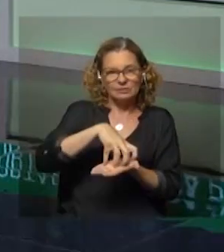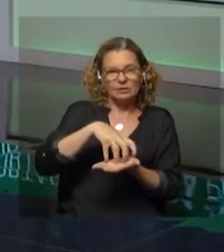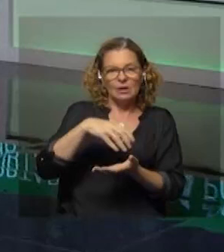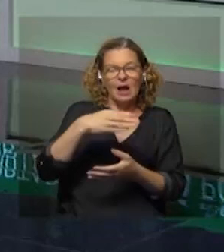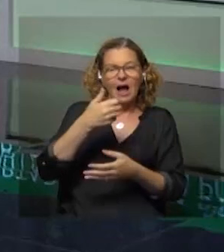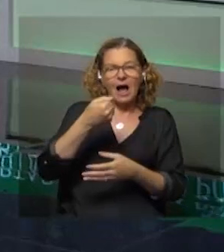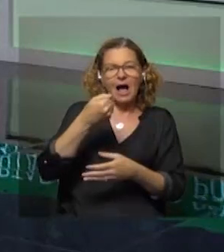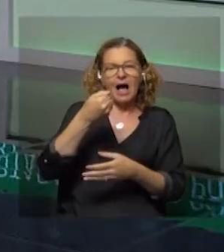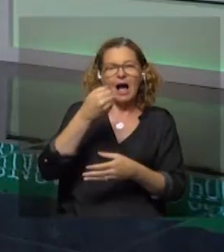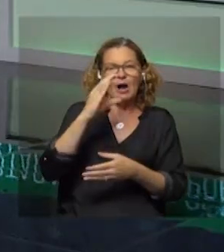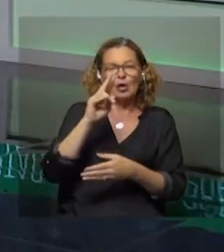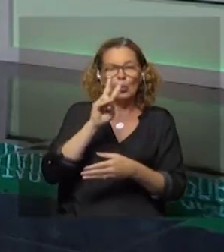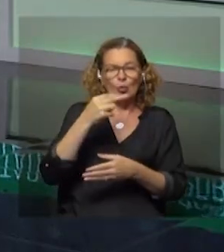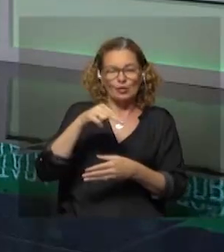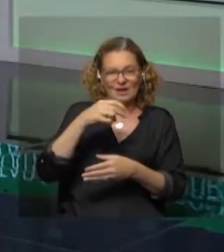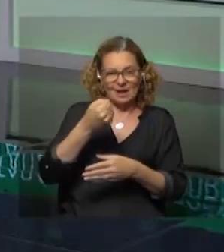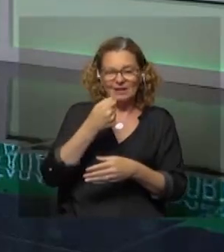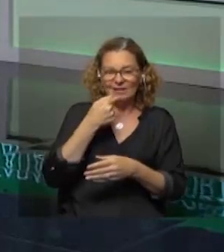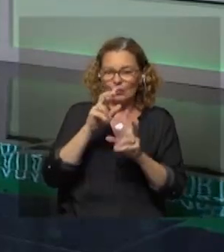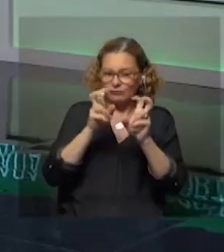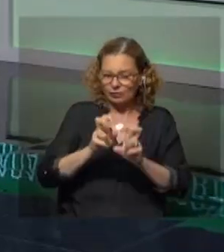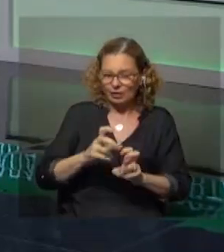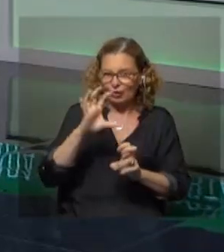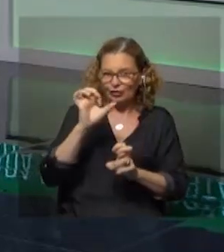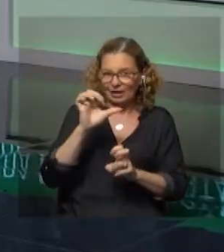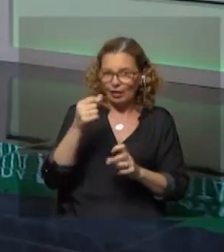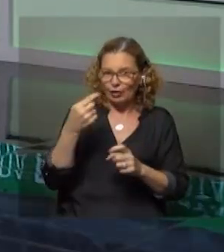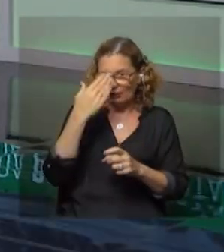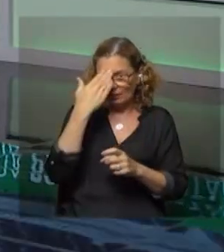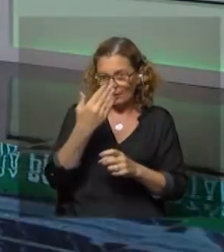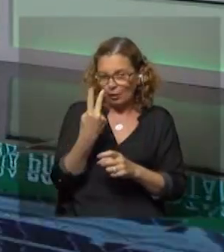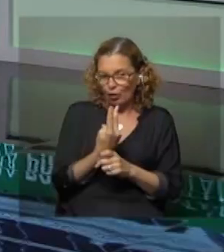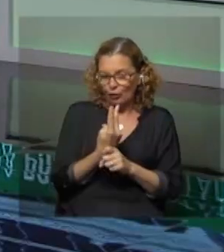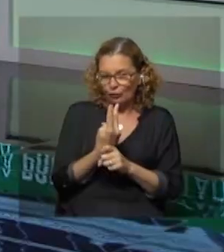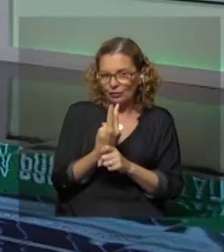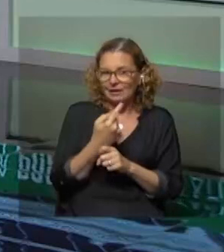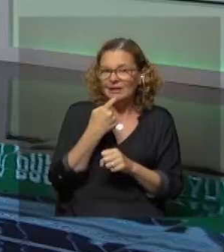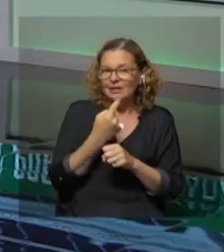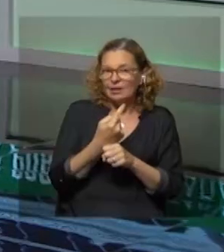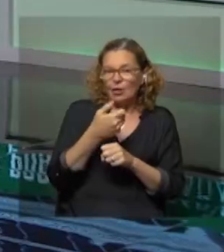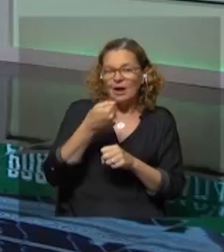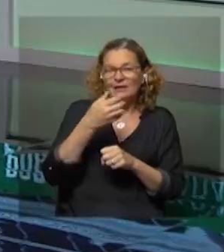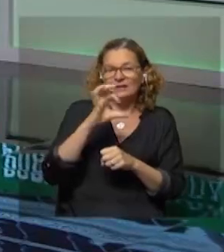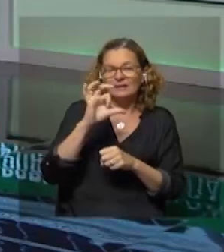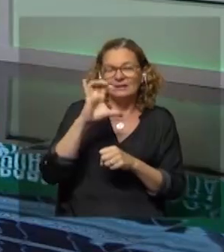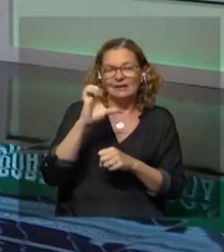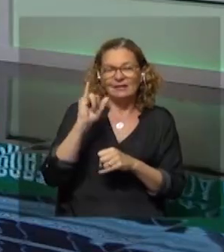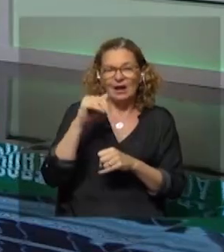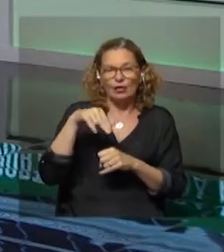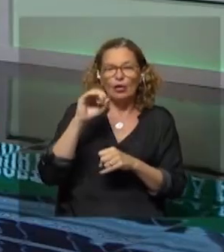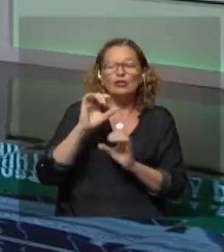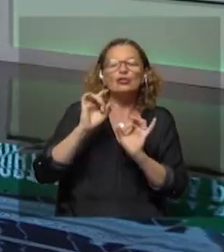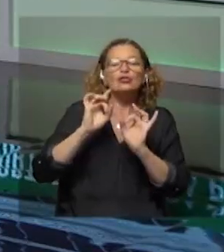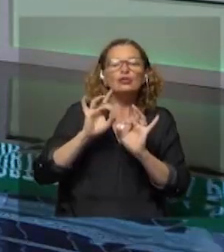Acuña dijo que las tareas de espionaje a los senadores opositores que Acuña El encomendó asesiano fueron realizadas de forma